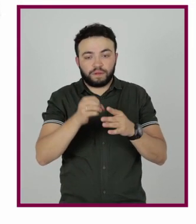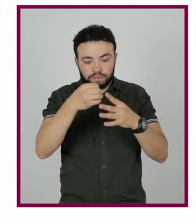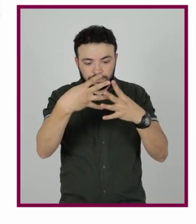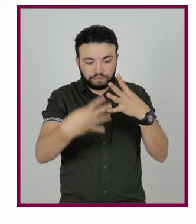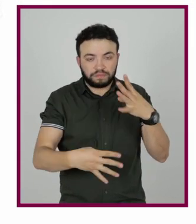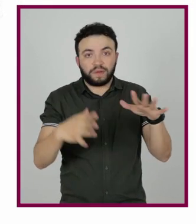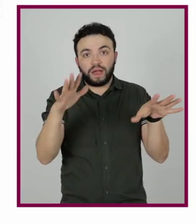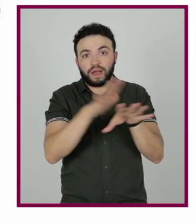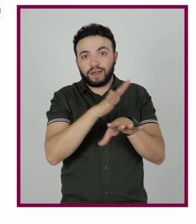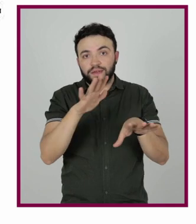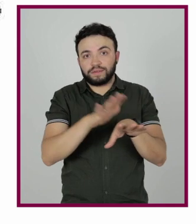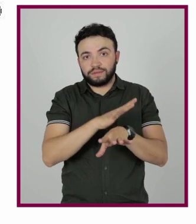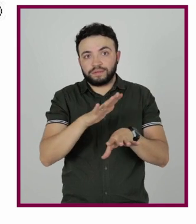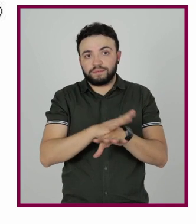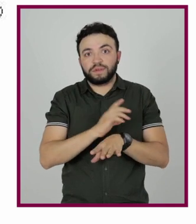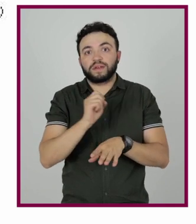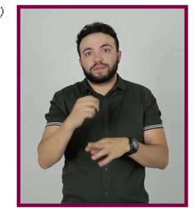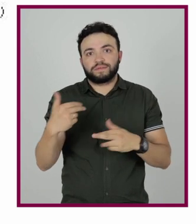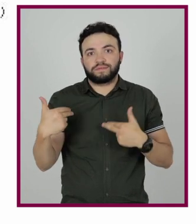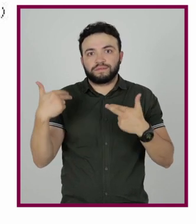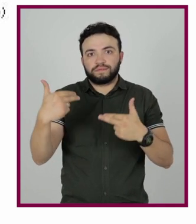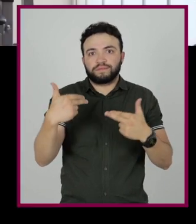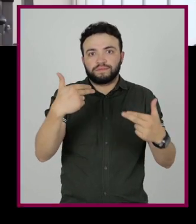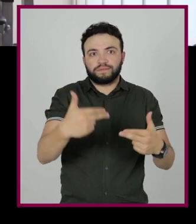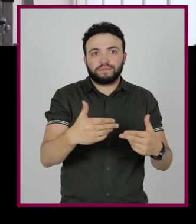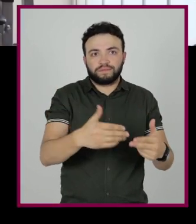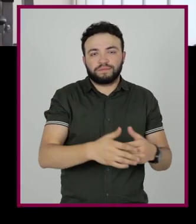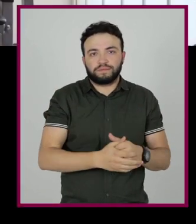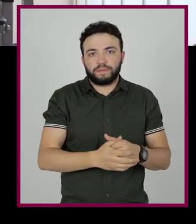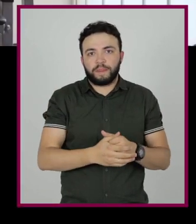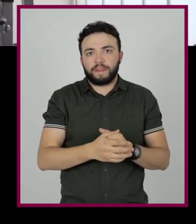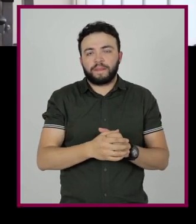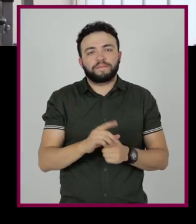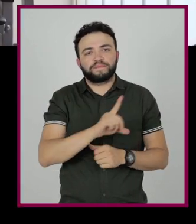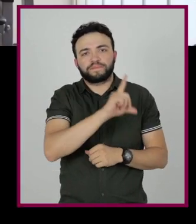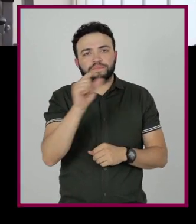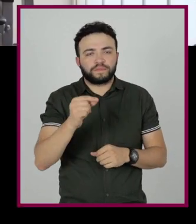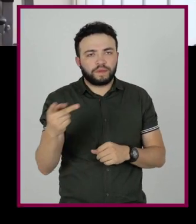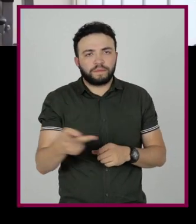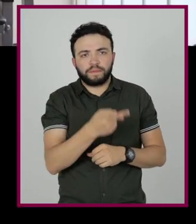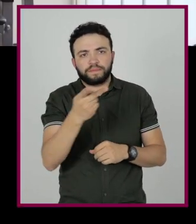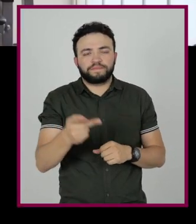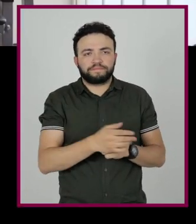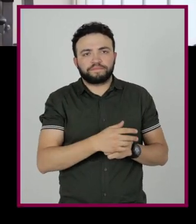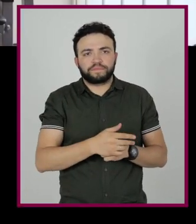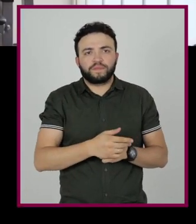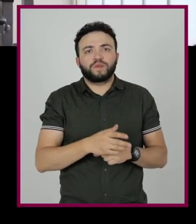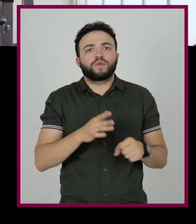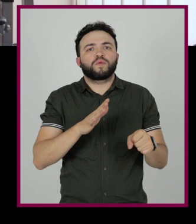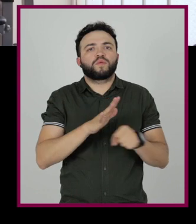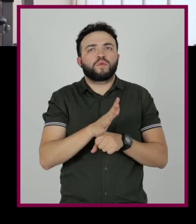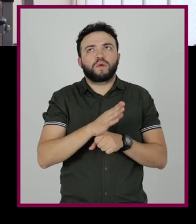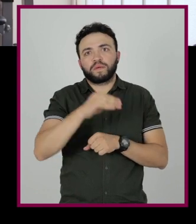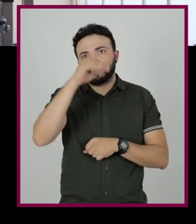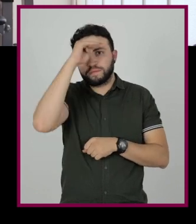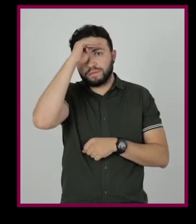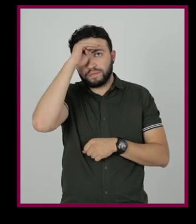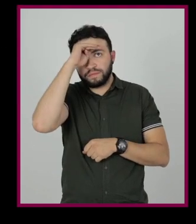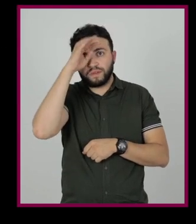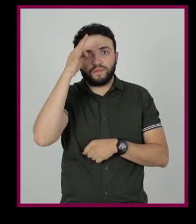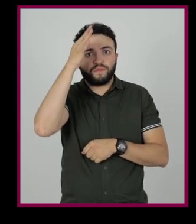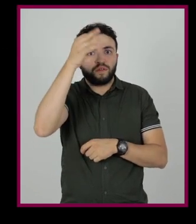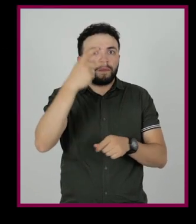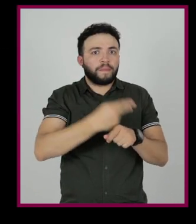de cambios en los organismos a través de las generaciones. La siguiente pregunta sería, ¿cuáles son las predicciones que pueden hacer?